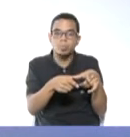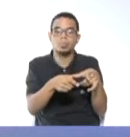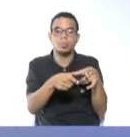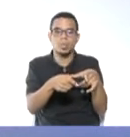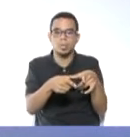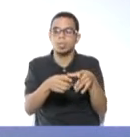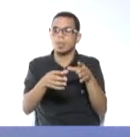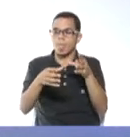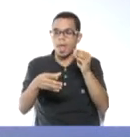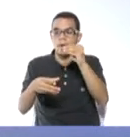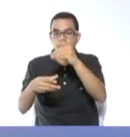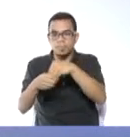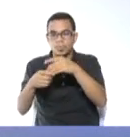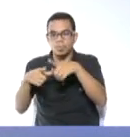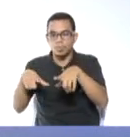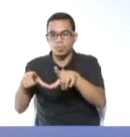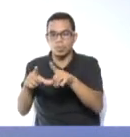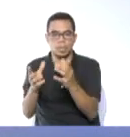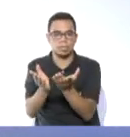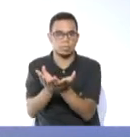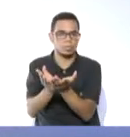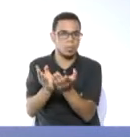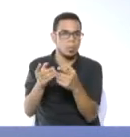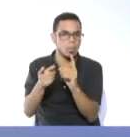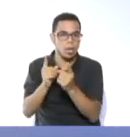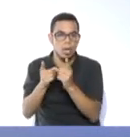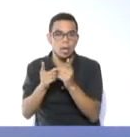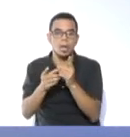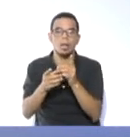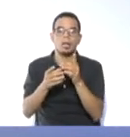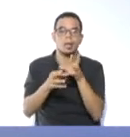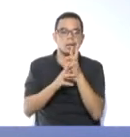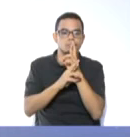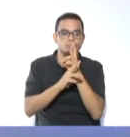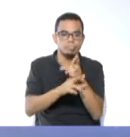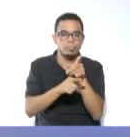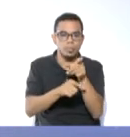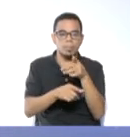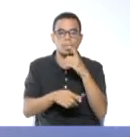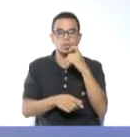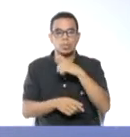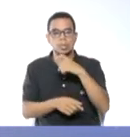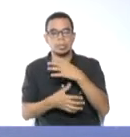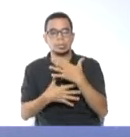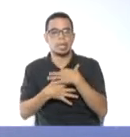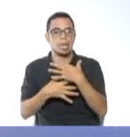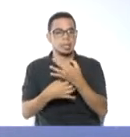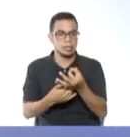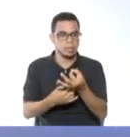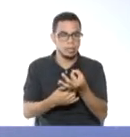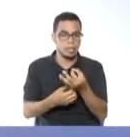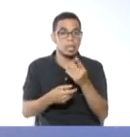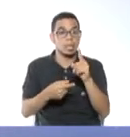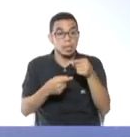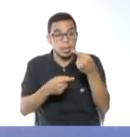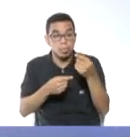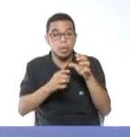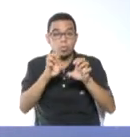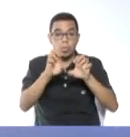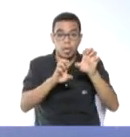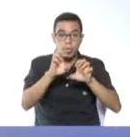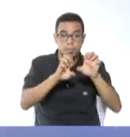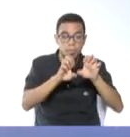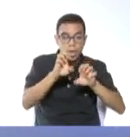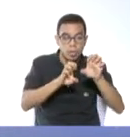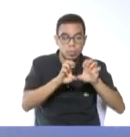ocupacionales que responden a sus potencialidades, intereses y necesidades. Claro, luego de una evaluación integral